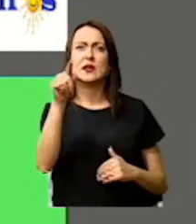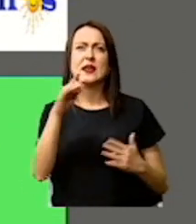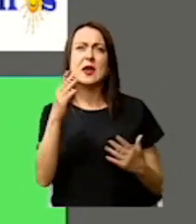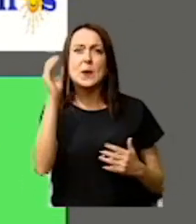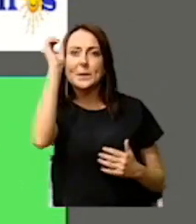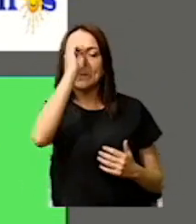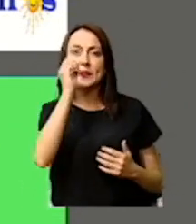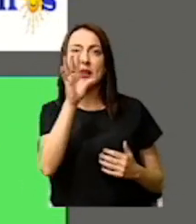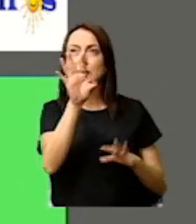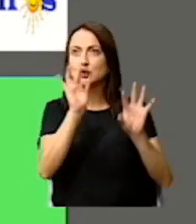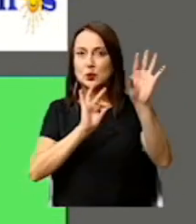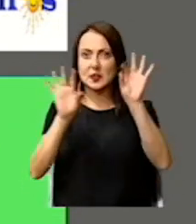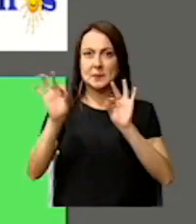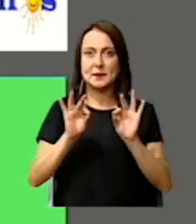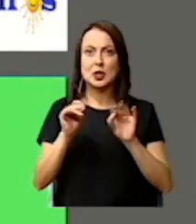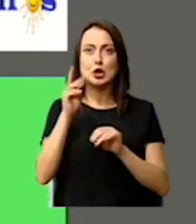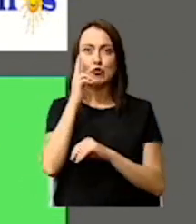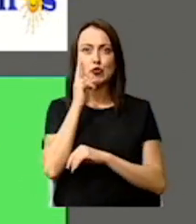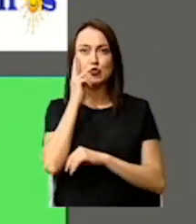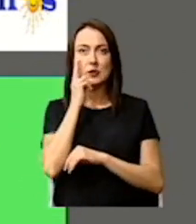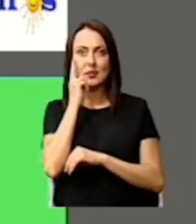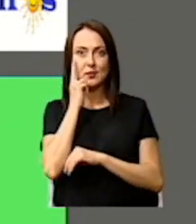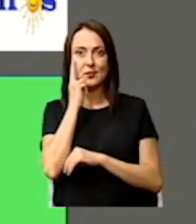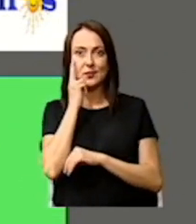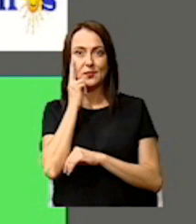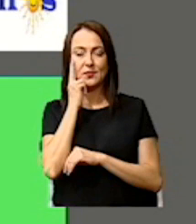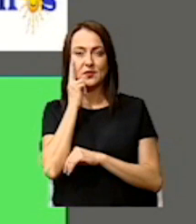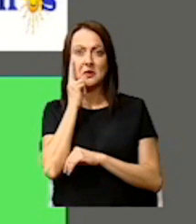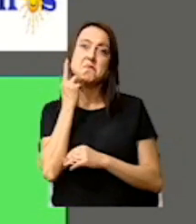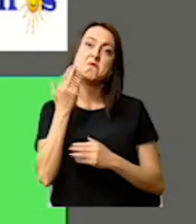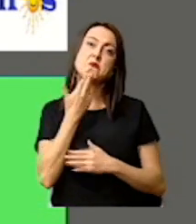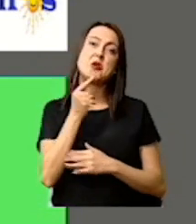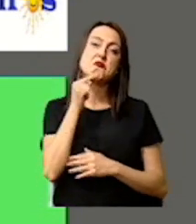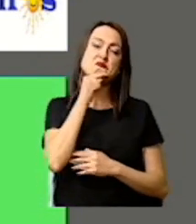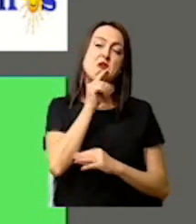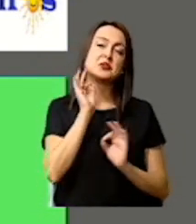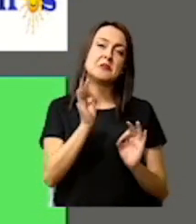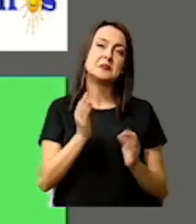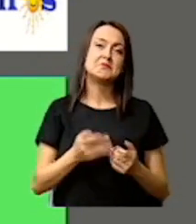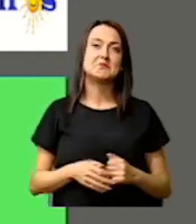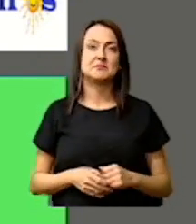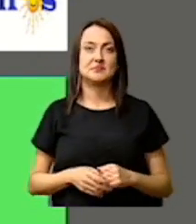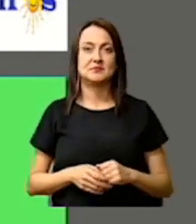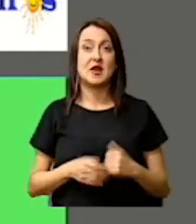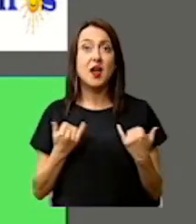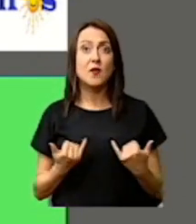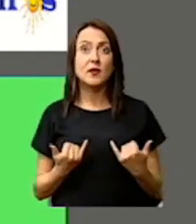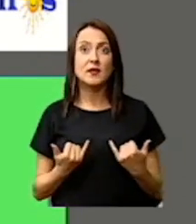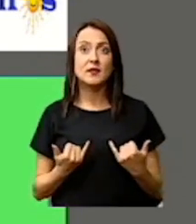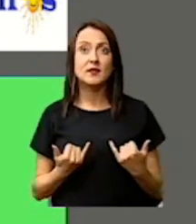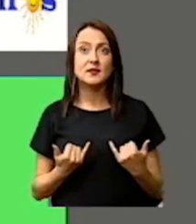si escogemos el rosadito? Bueno, el rojo es una buena opción. ¿Y ahora?